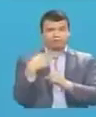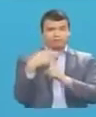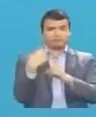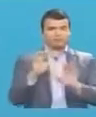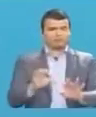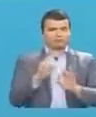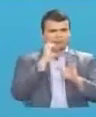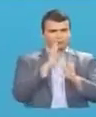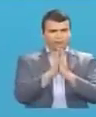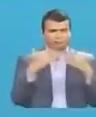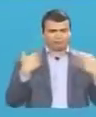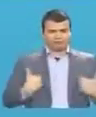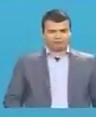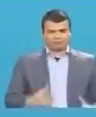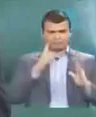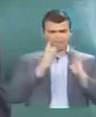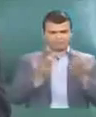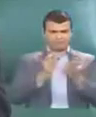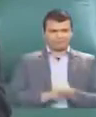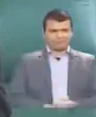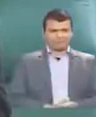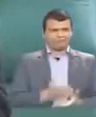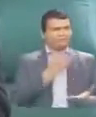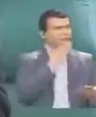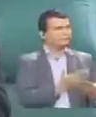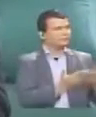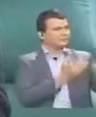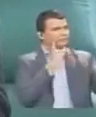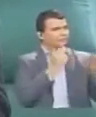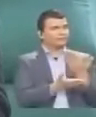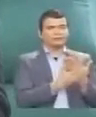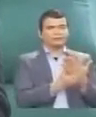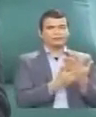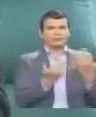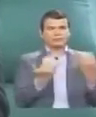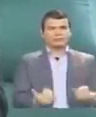Desde Bogotá les informa Paula Osorio. Paula, muchísimas gracias por tu informe a esta hora de la mañana.